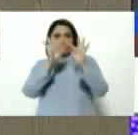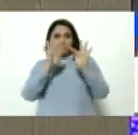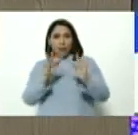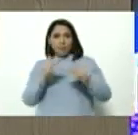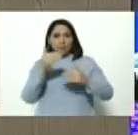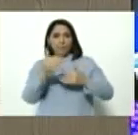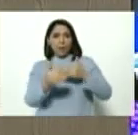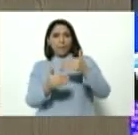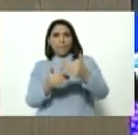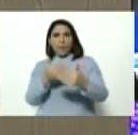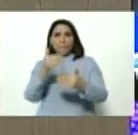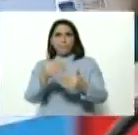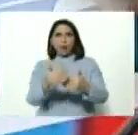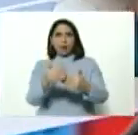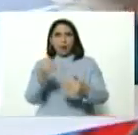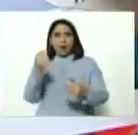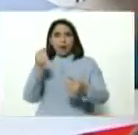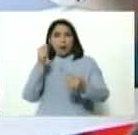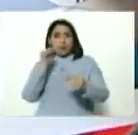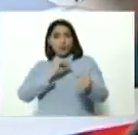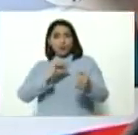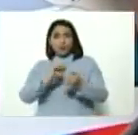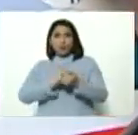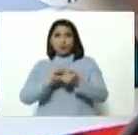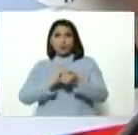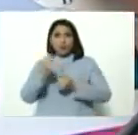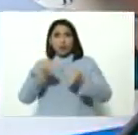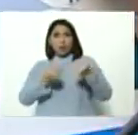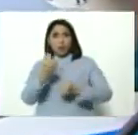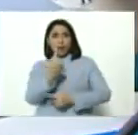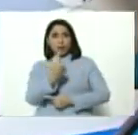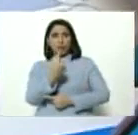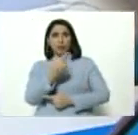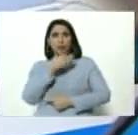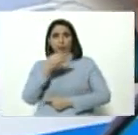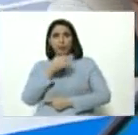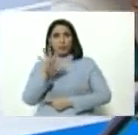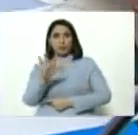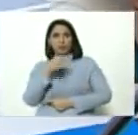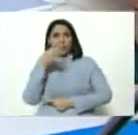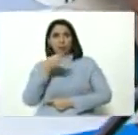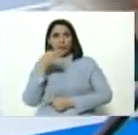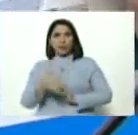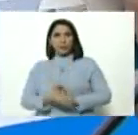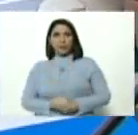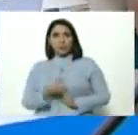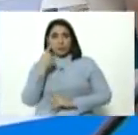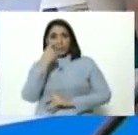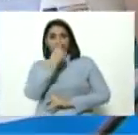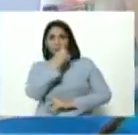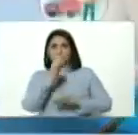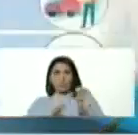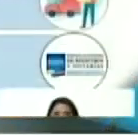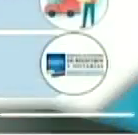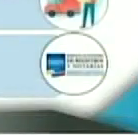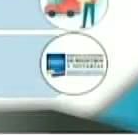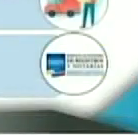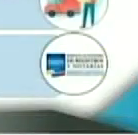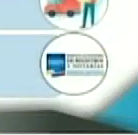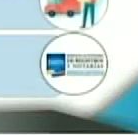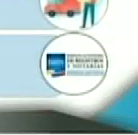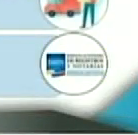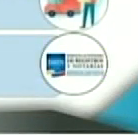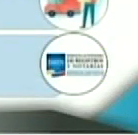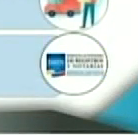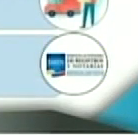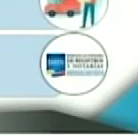progresiva. Autolavados, 1 de la tarde a 5 de la tarde. Ópticas, 7 de la mañana a 12